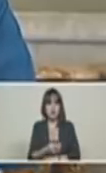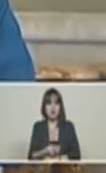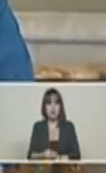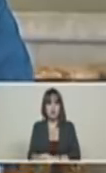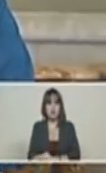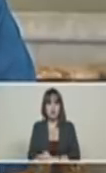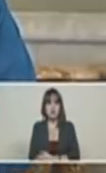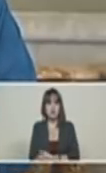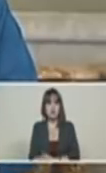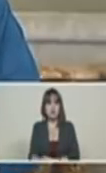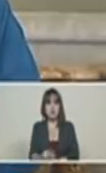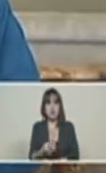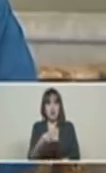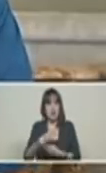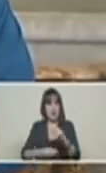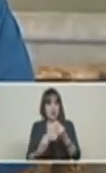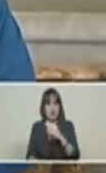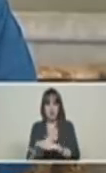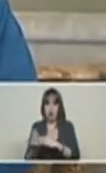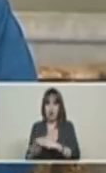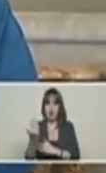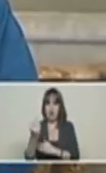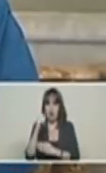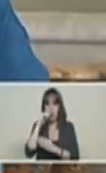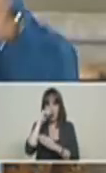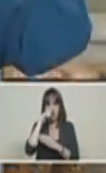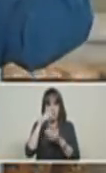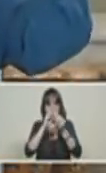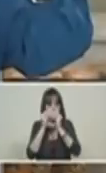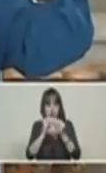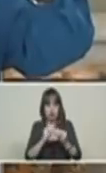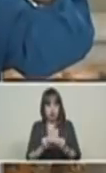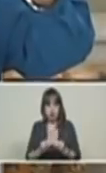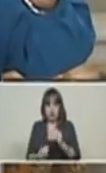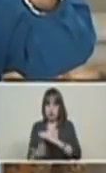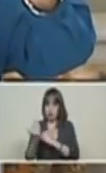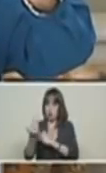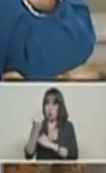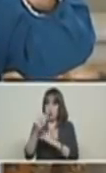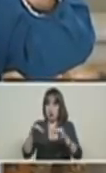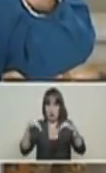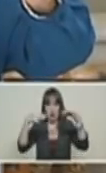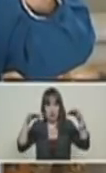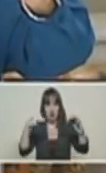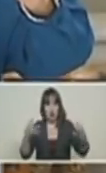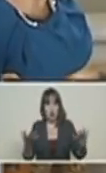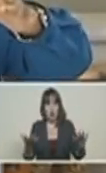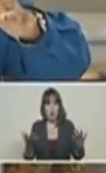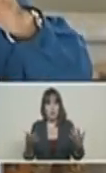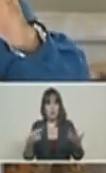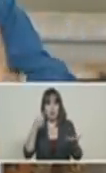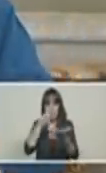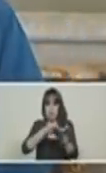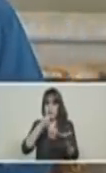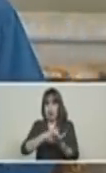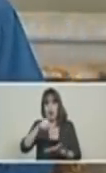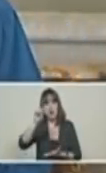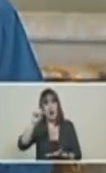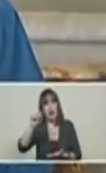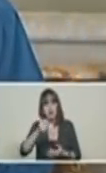lo hicimos, hicimos la tela, la confección, y ahí está el pantaloncito. A precio módico y de gran